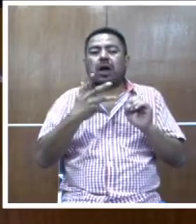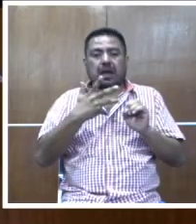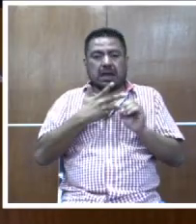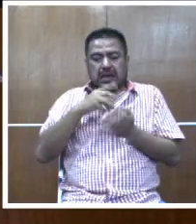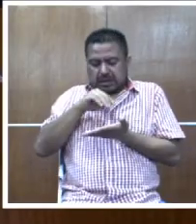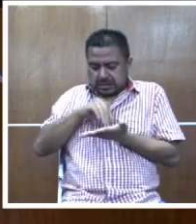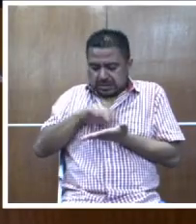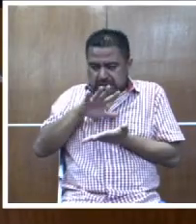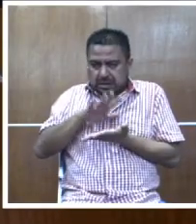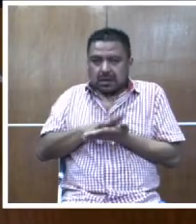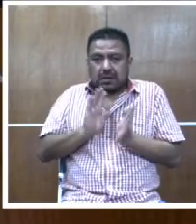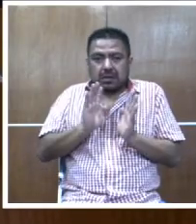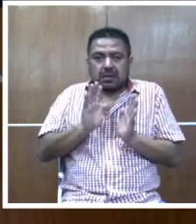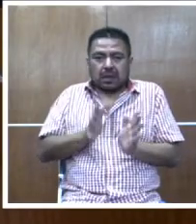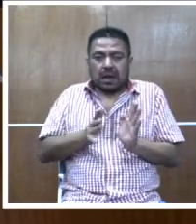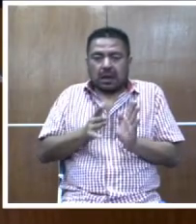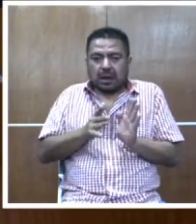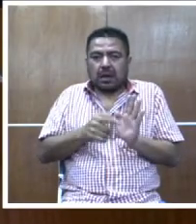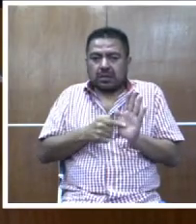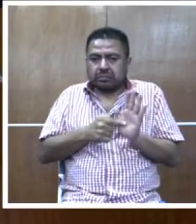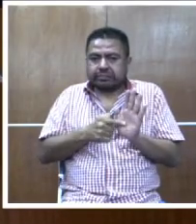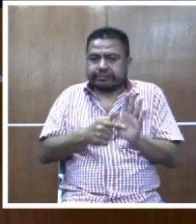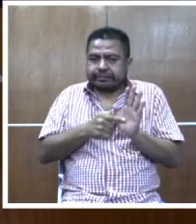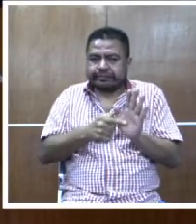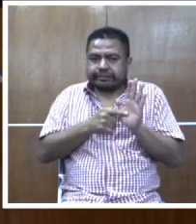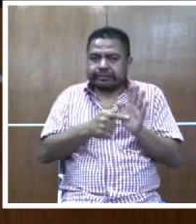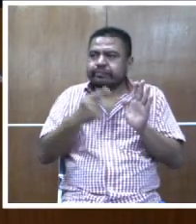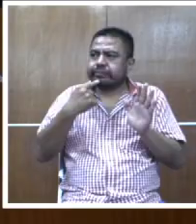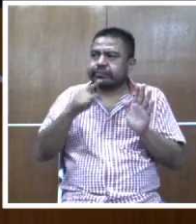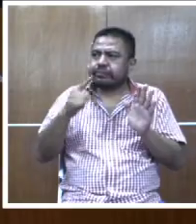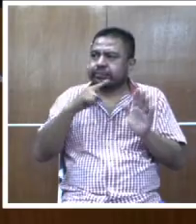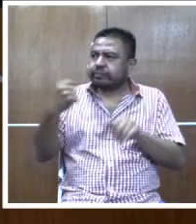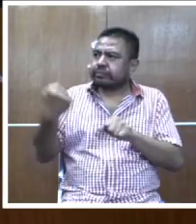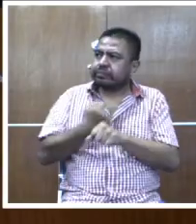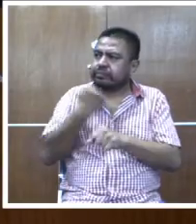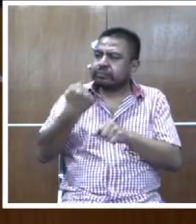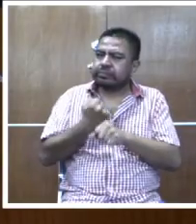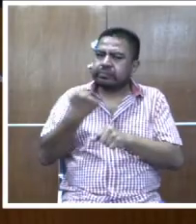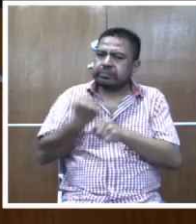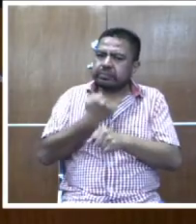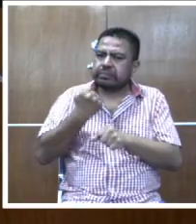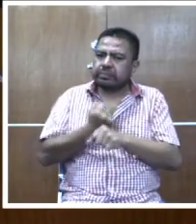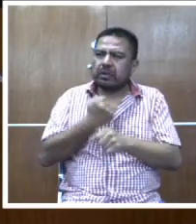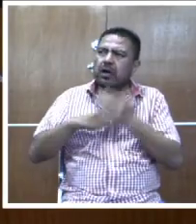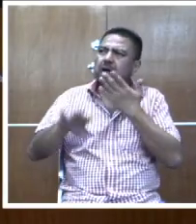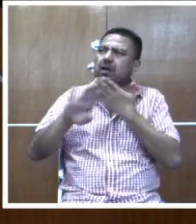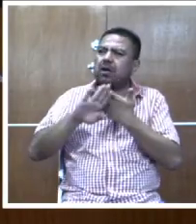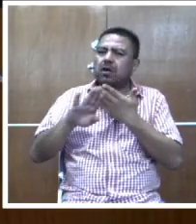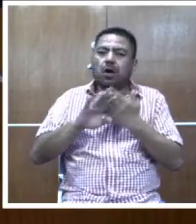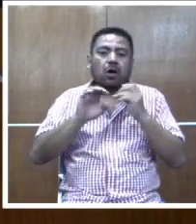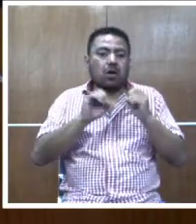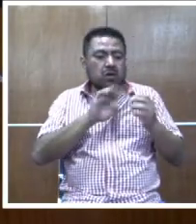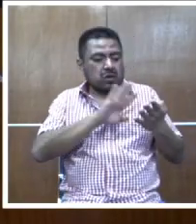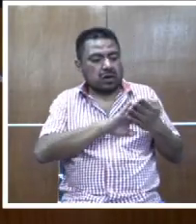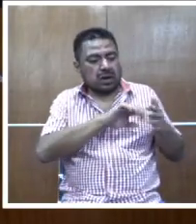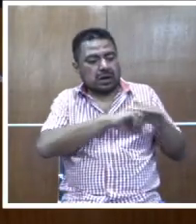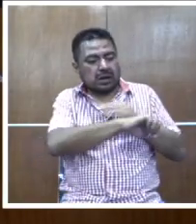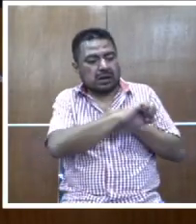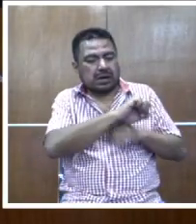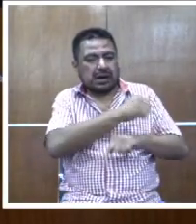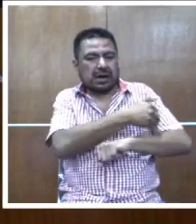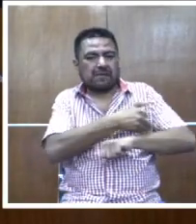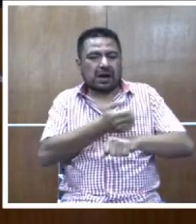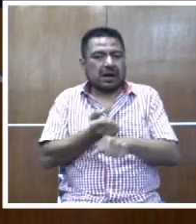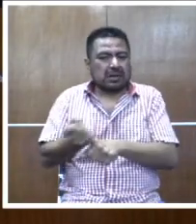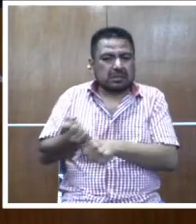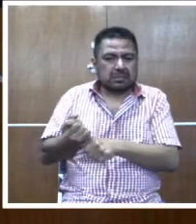antecedente de que ya se le ha presentado denuncia por violencia familiar o que se encuentre en un proceso penal por violencia